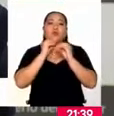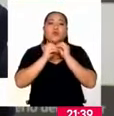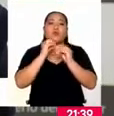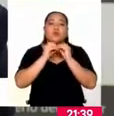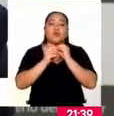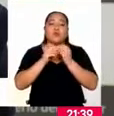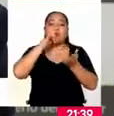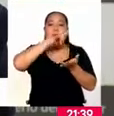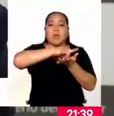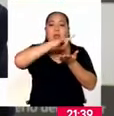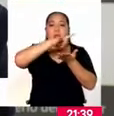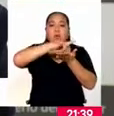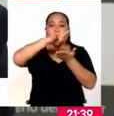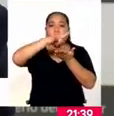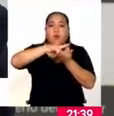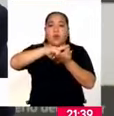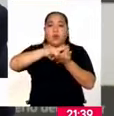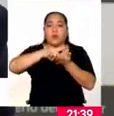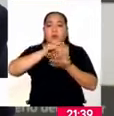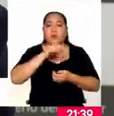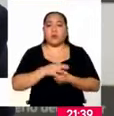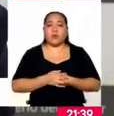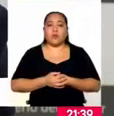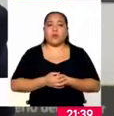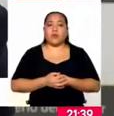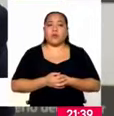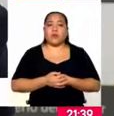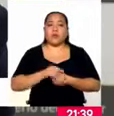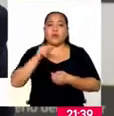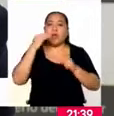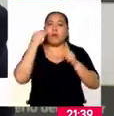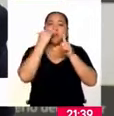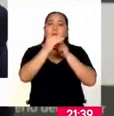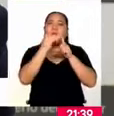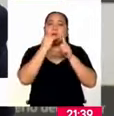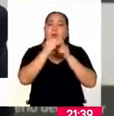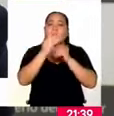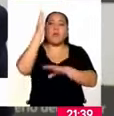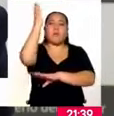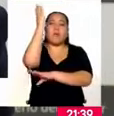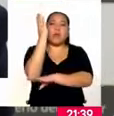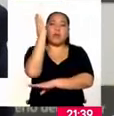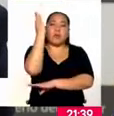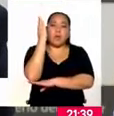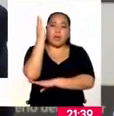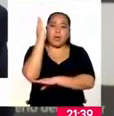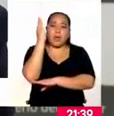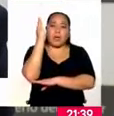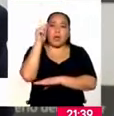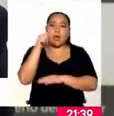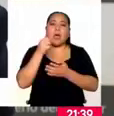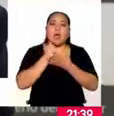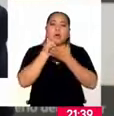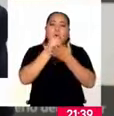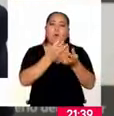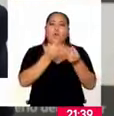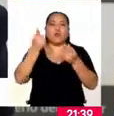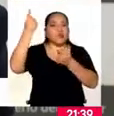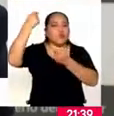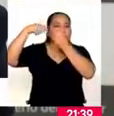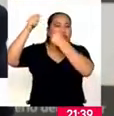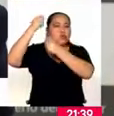en el aeropuerto y a partir del mediodía, y ello ha ayudado a que muchos turistas